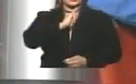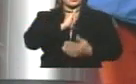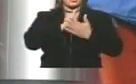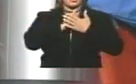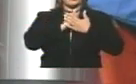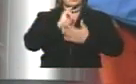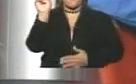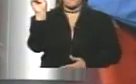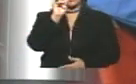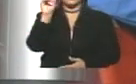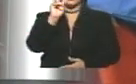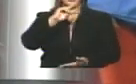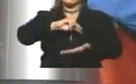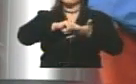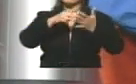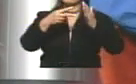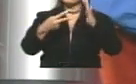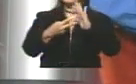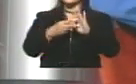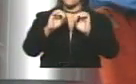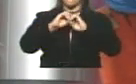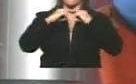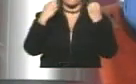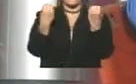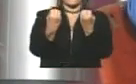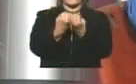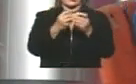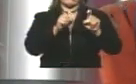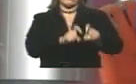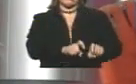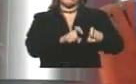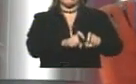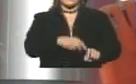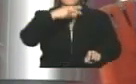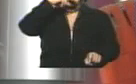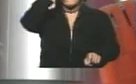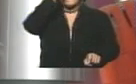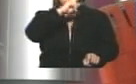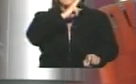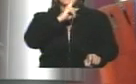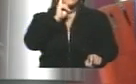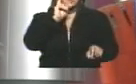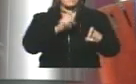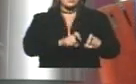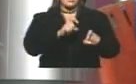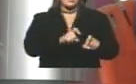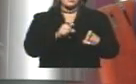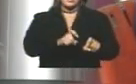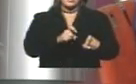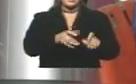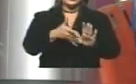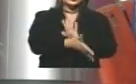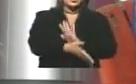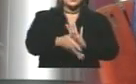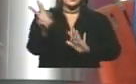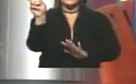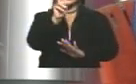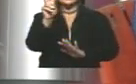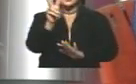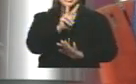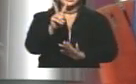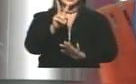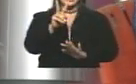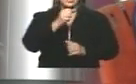que ver principalmente del hogar, ¿no? Sobre ese entorno familiar, sobre lo que somos, de lo que nos identificamos cada